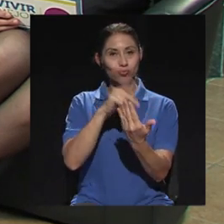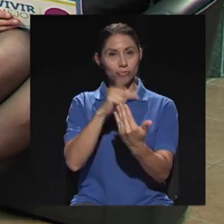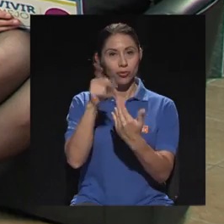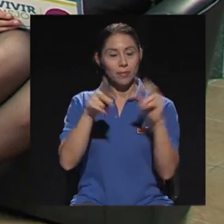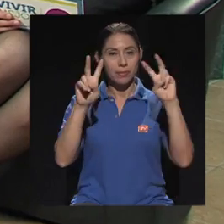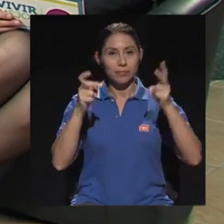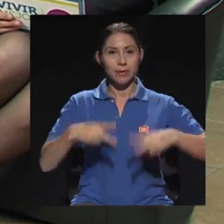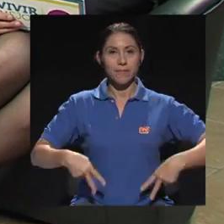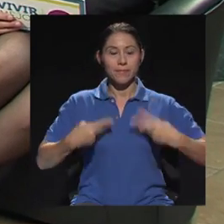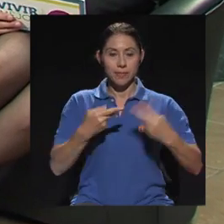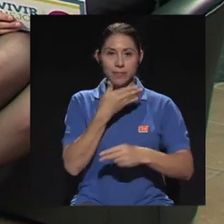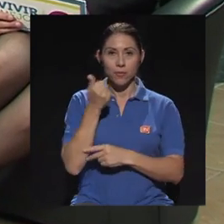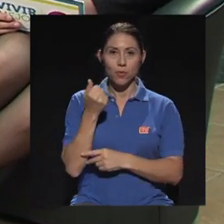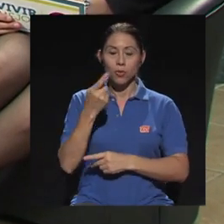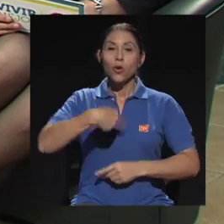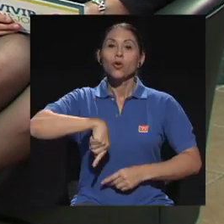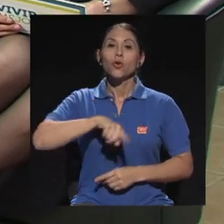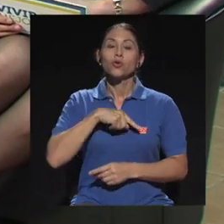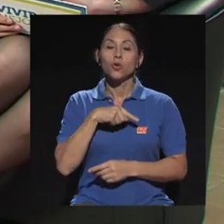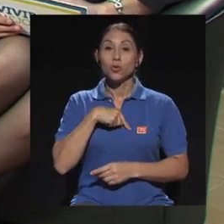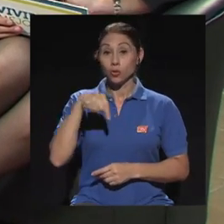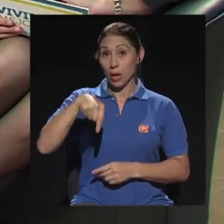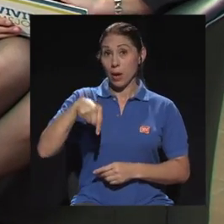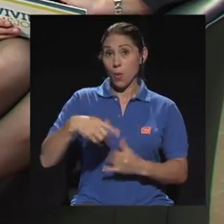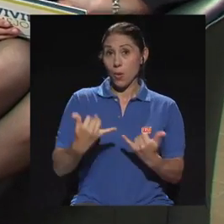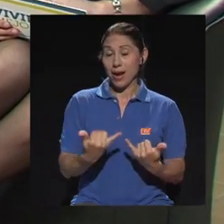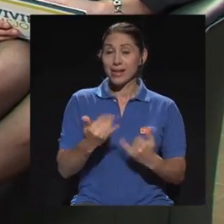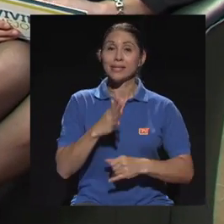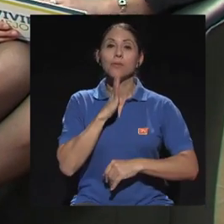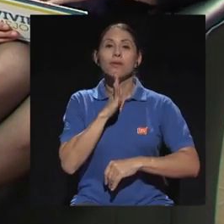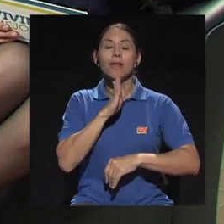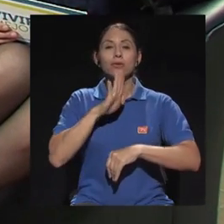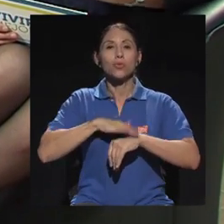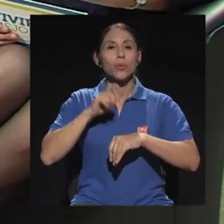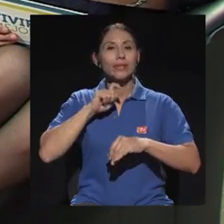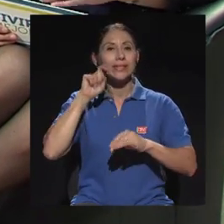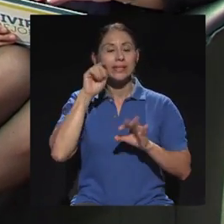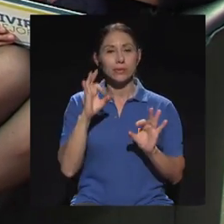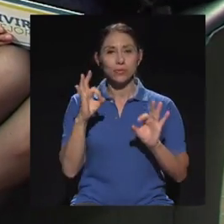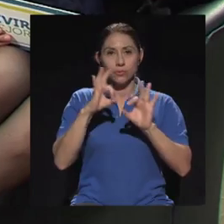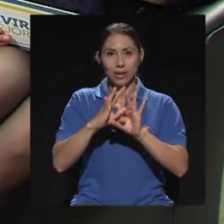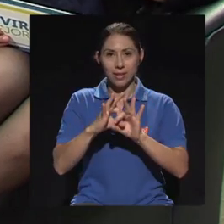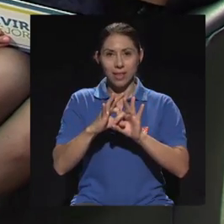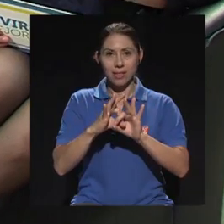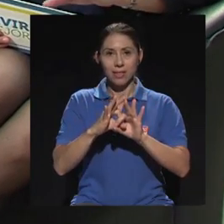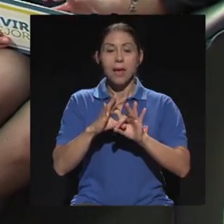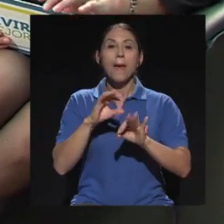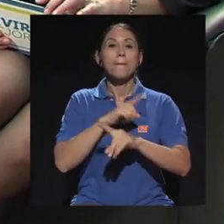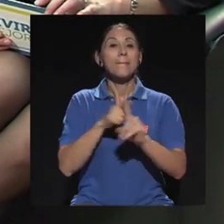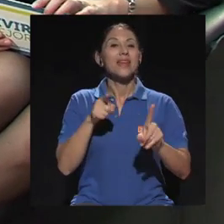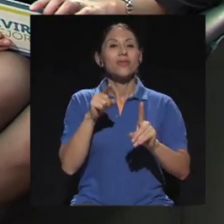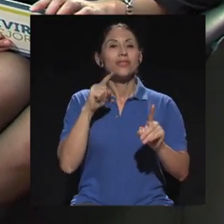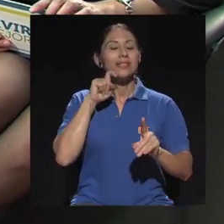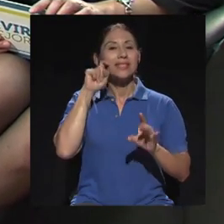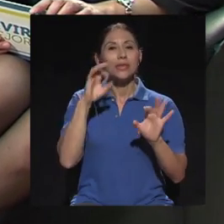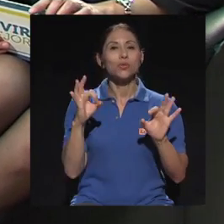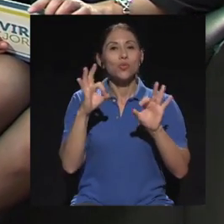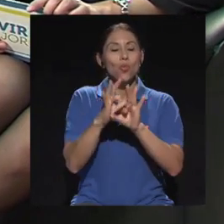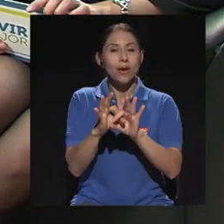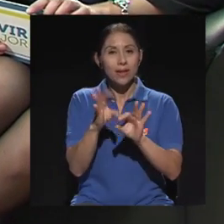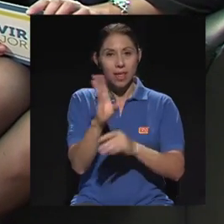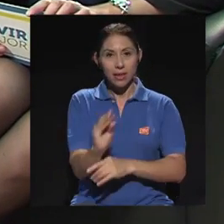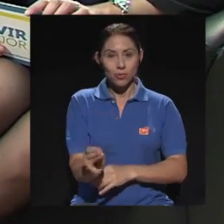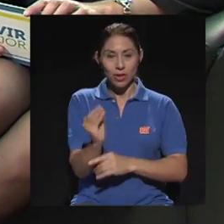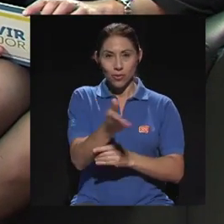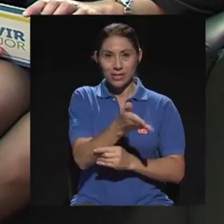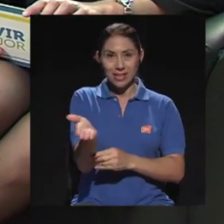Con su programa Vivir Mejor, estamos conversando este día justamente sobre la sexualidad, pero esta sexualidad en las y los adolescentes, y para